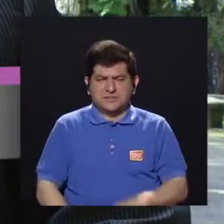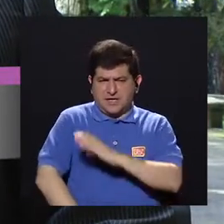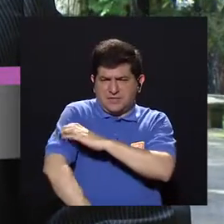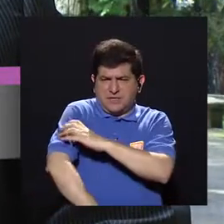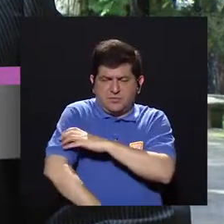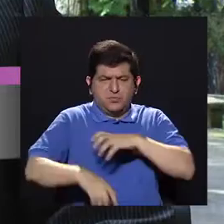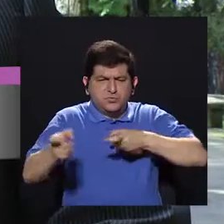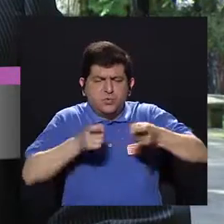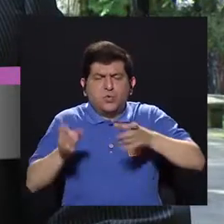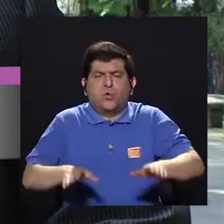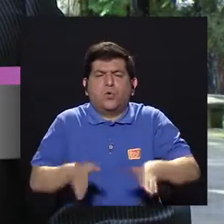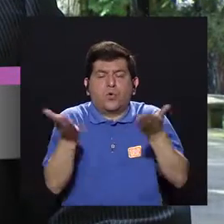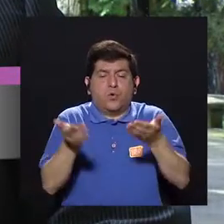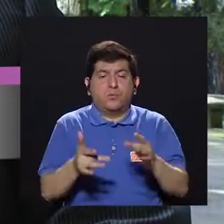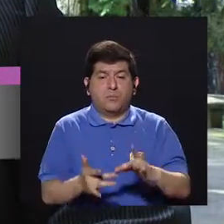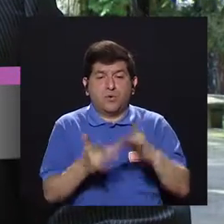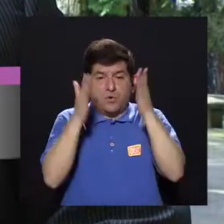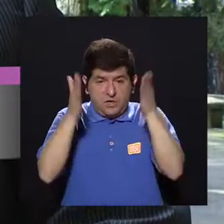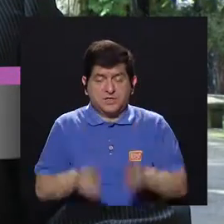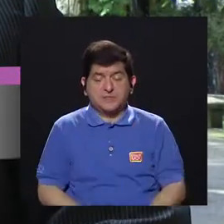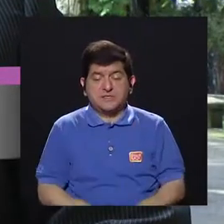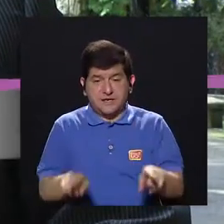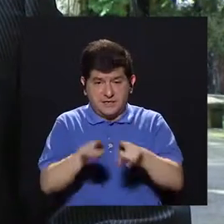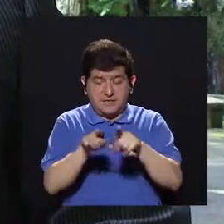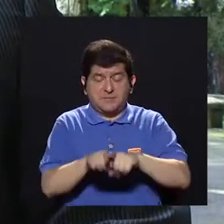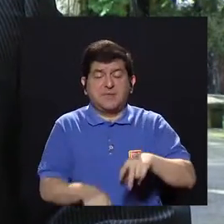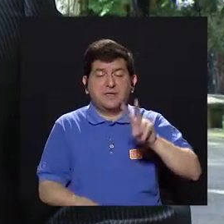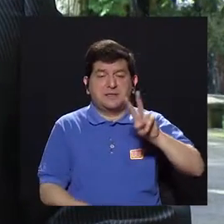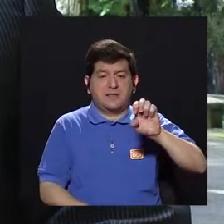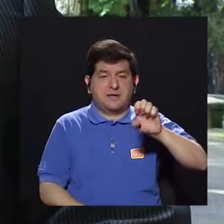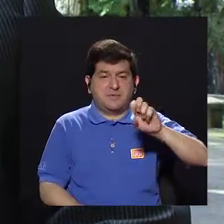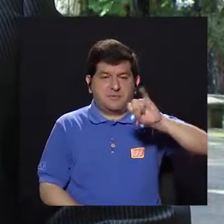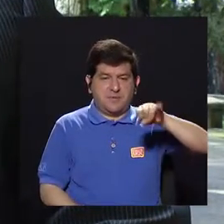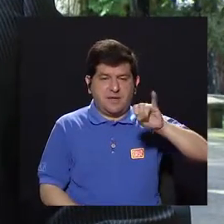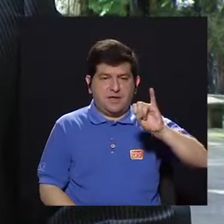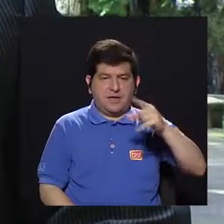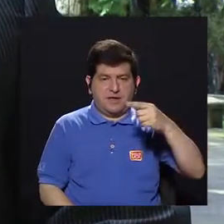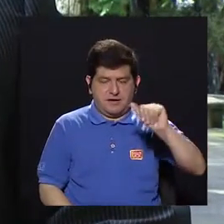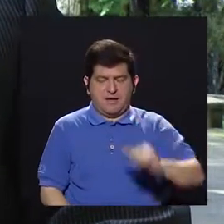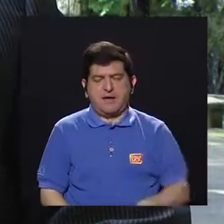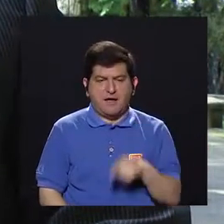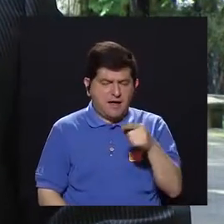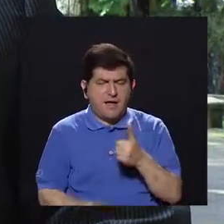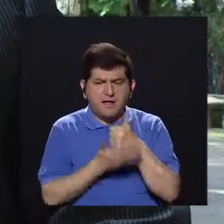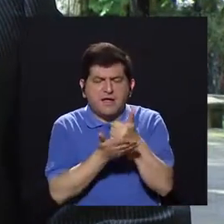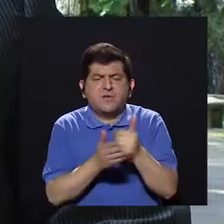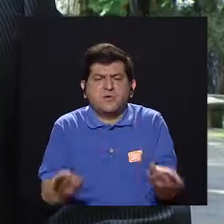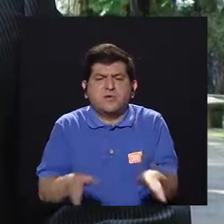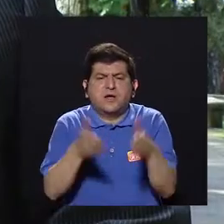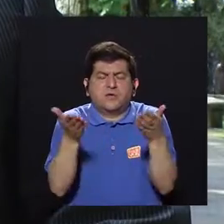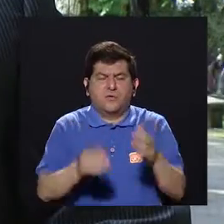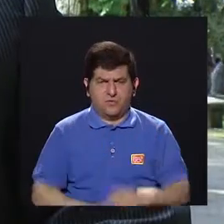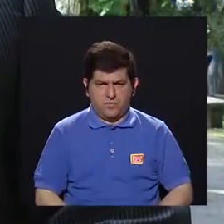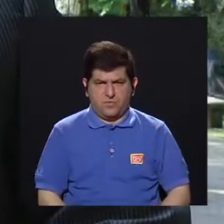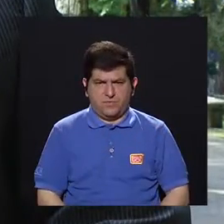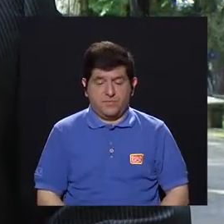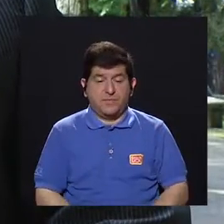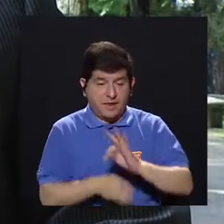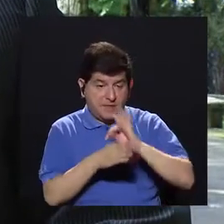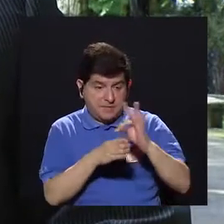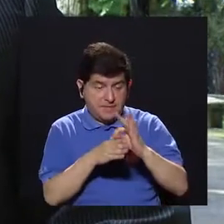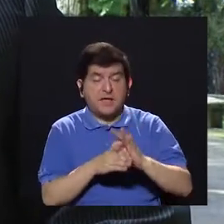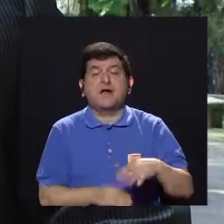o espasticidad. Incluso puede ser que un especialista de la vejiga, porque la vejiga se puede afectar, cómo vamos a manejar esos problemas de la